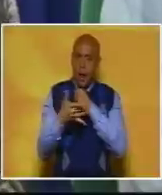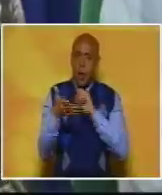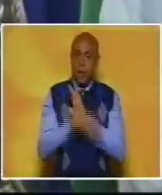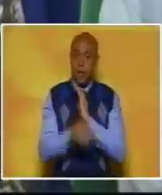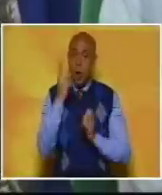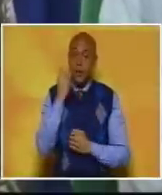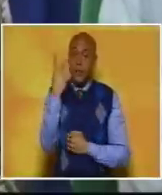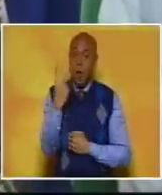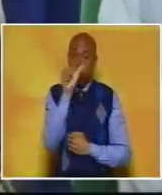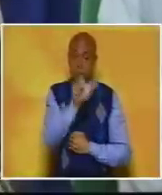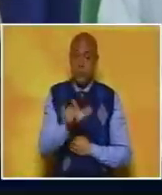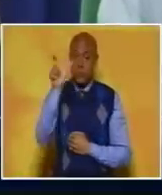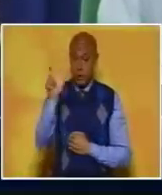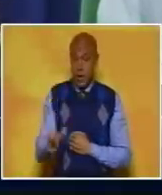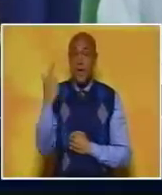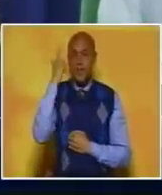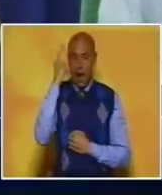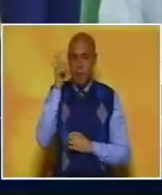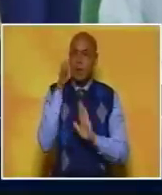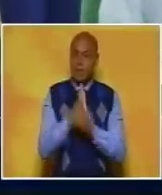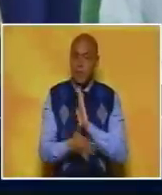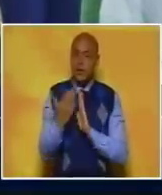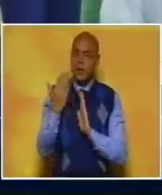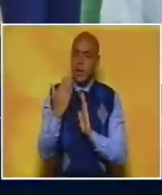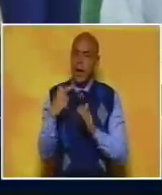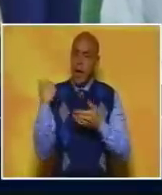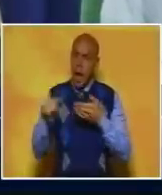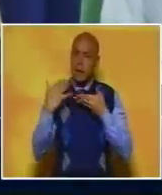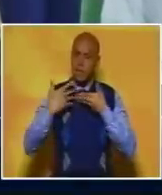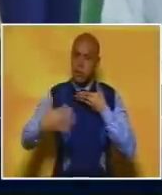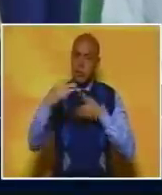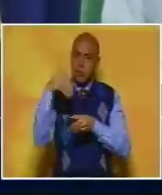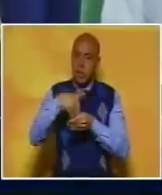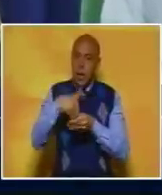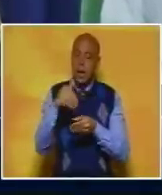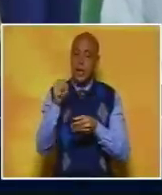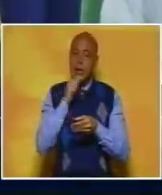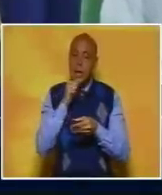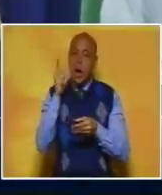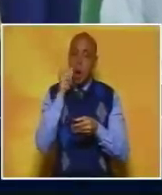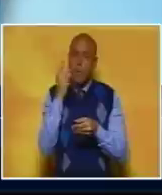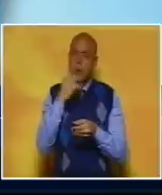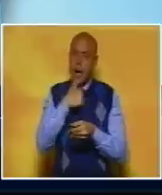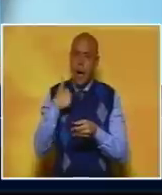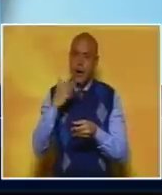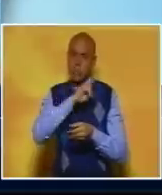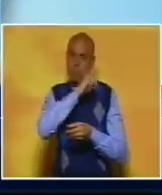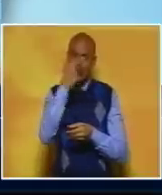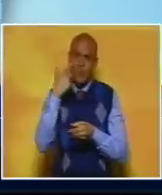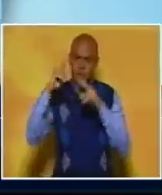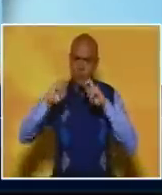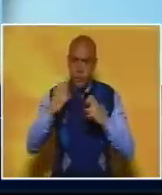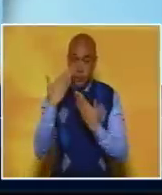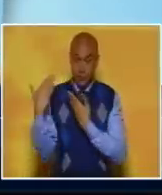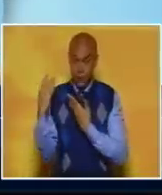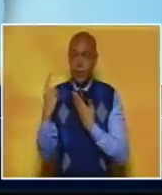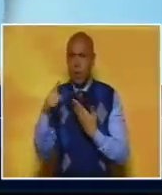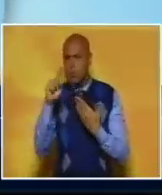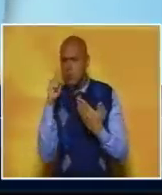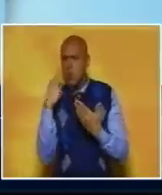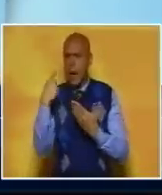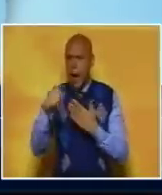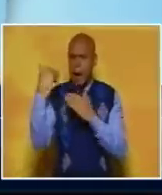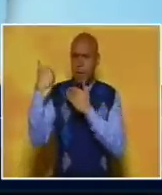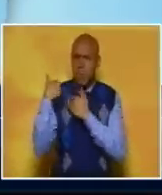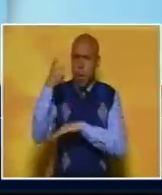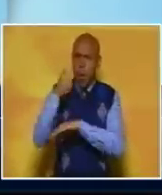parecer, los hombres tenían conocimiento de lo ocurrido durante los comicios, por lo que las autoridades buscan determinar su responsabilidad o no.